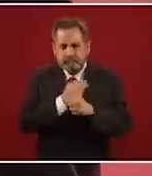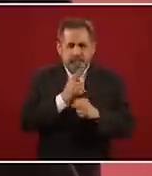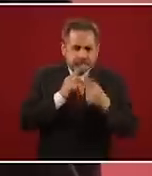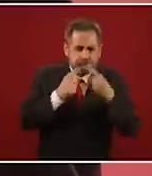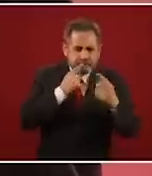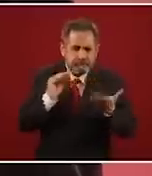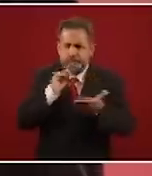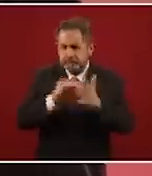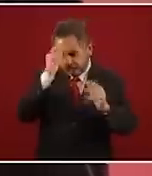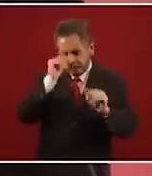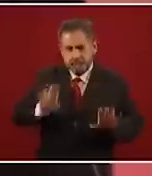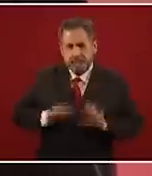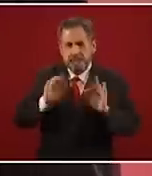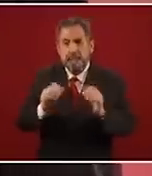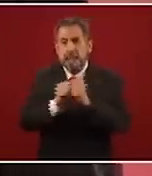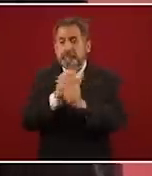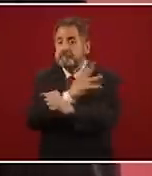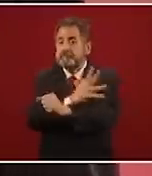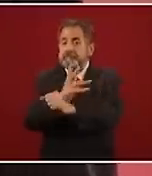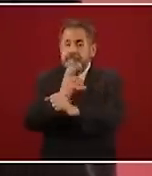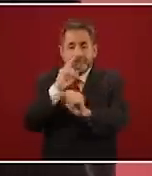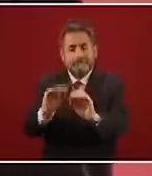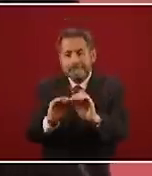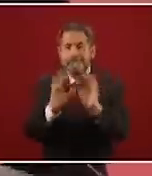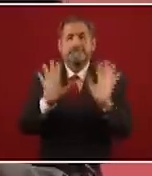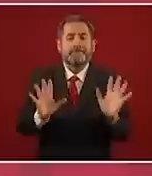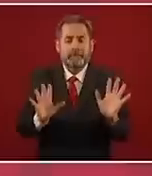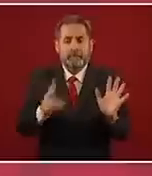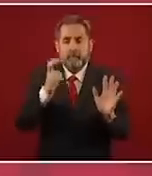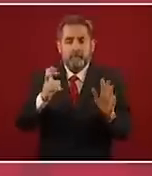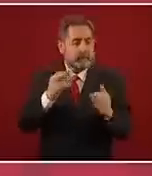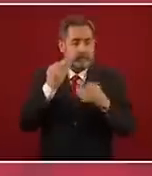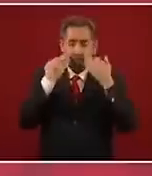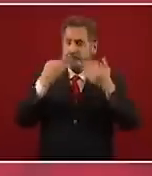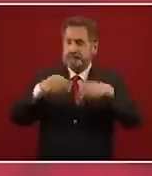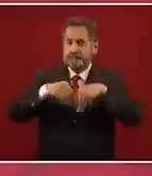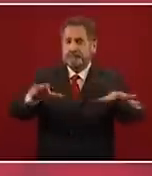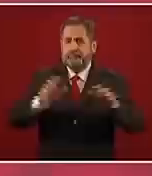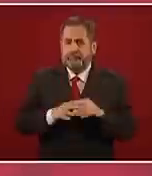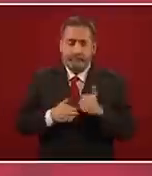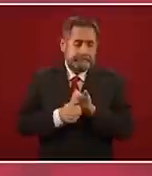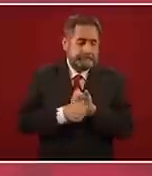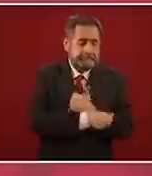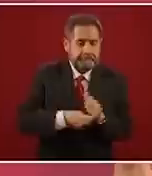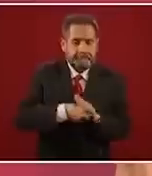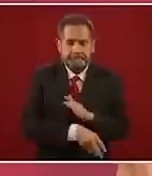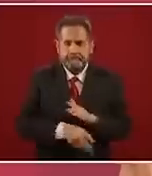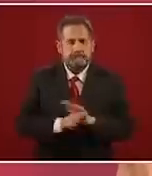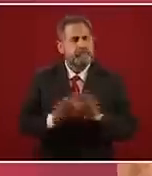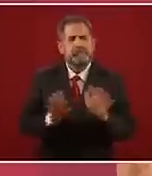resolver adecuadamente y con transparencia. O sea, por eso lo estamos planteando aquí. No se va a ocultar absolutamente